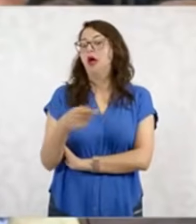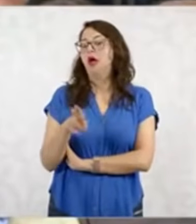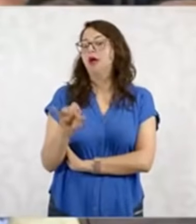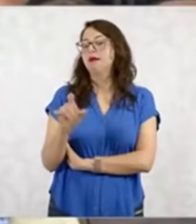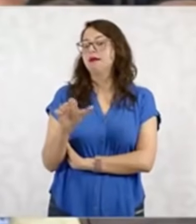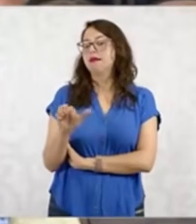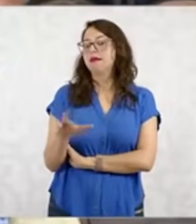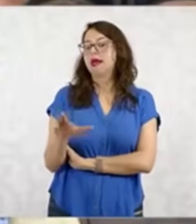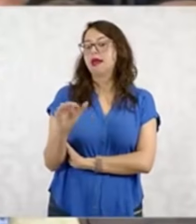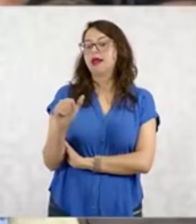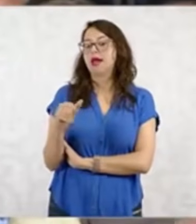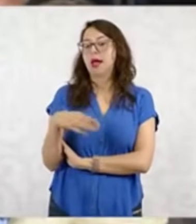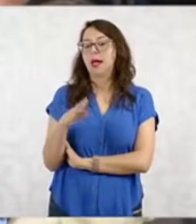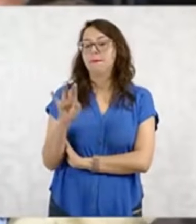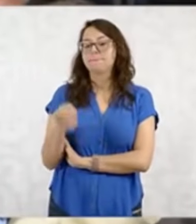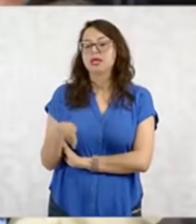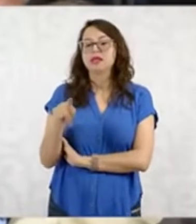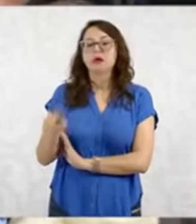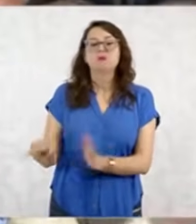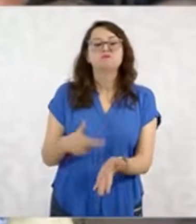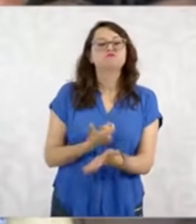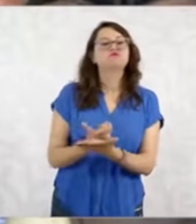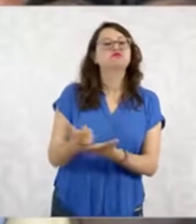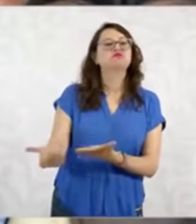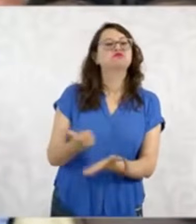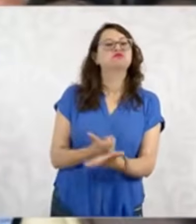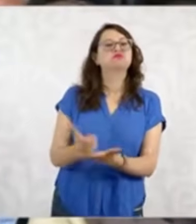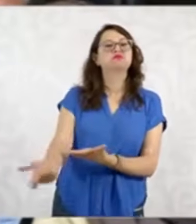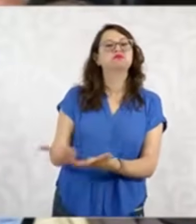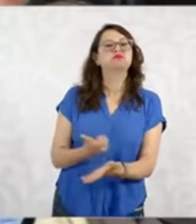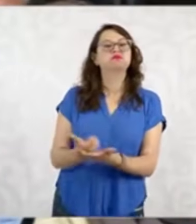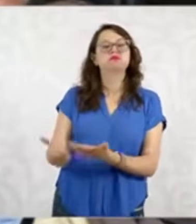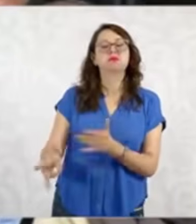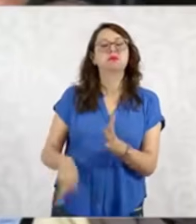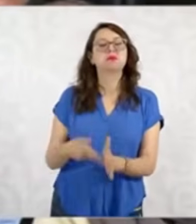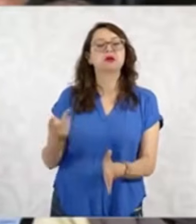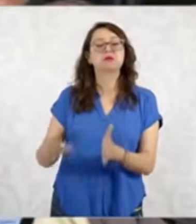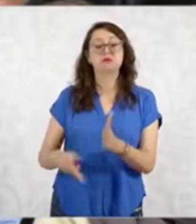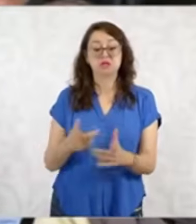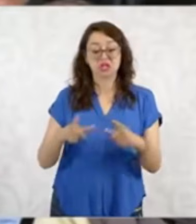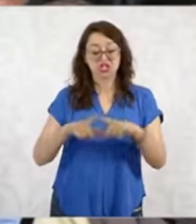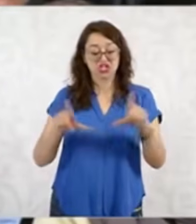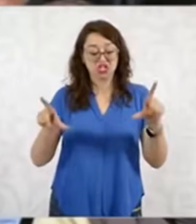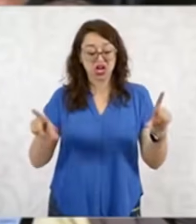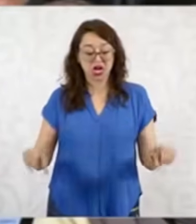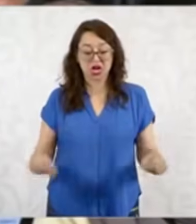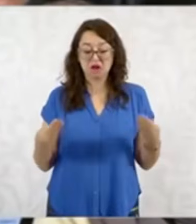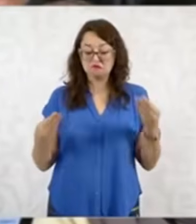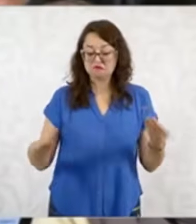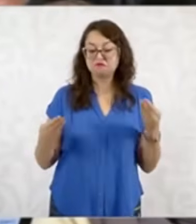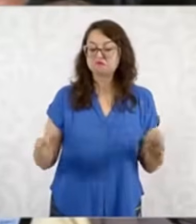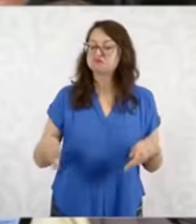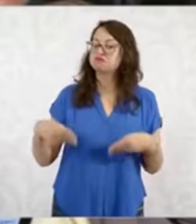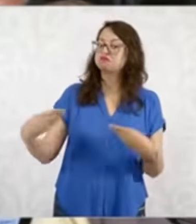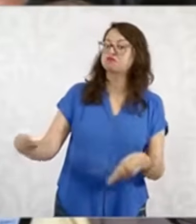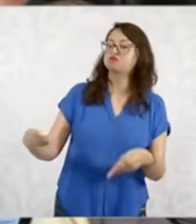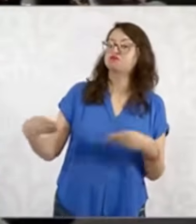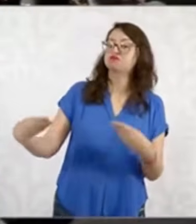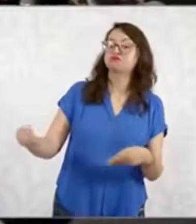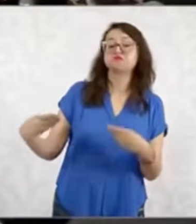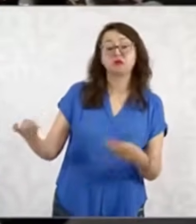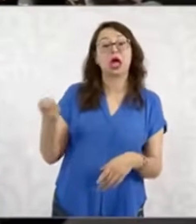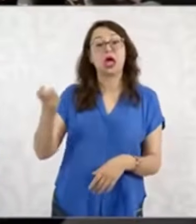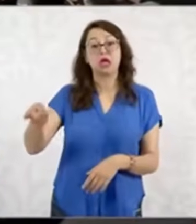de Carlos Salinas de Gortari y nosotros en Contralínea publicamos esos cheques que vienen a cuento porque